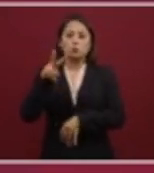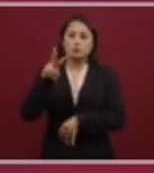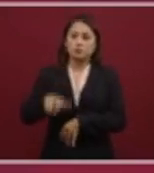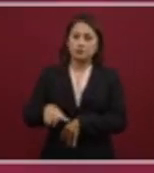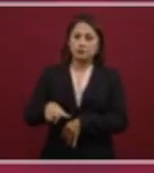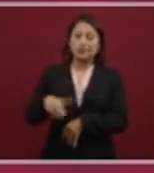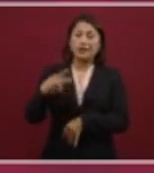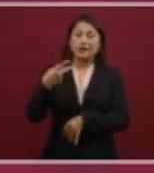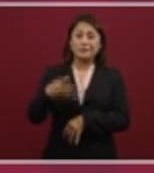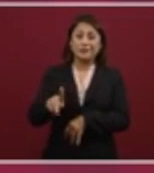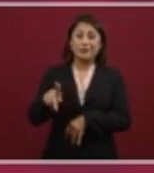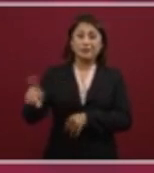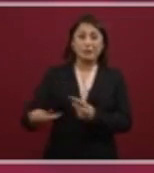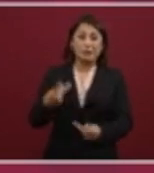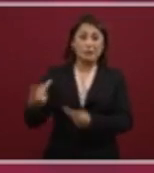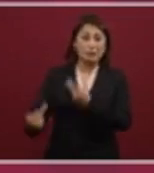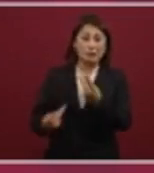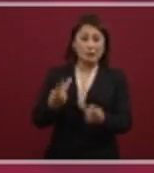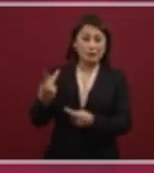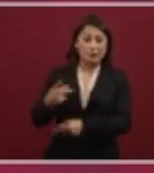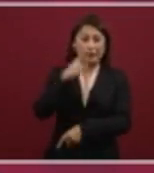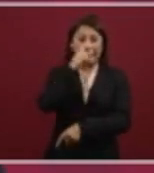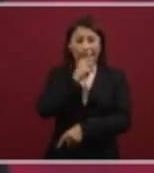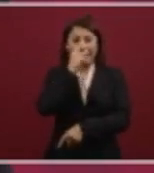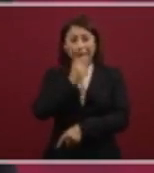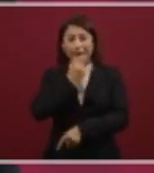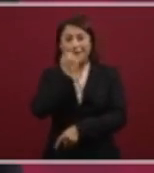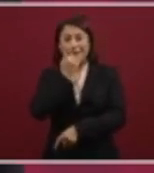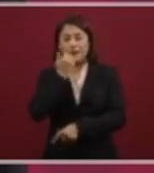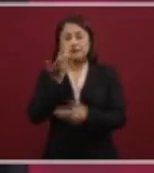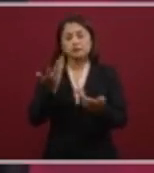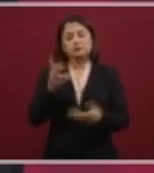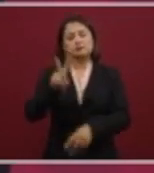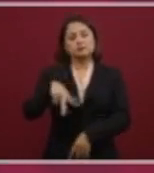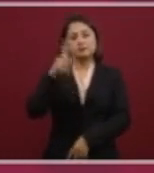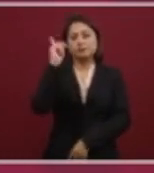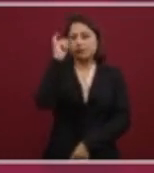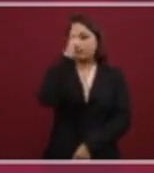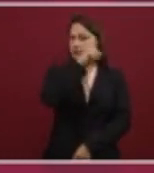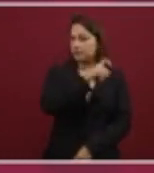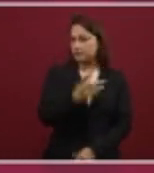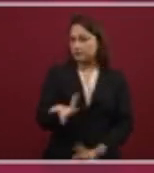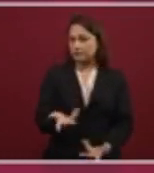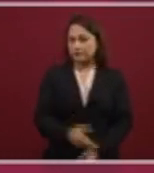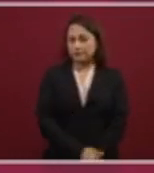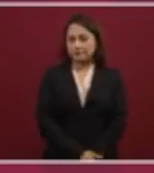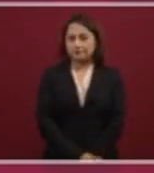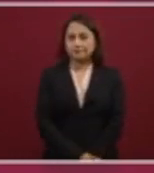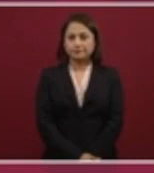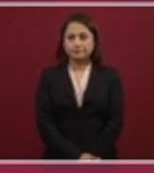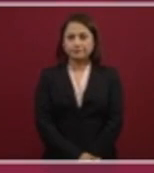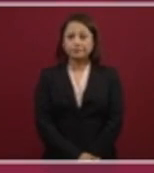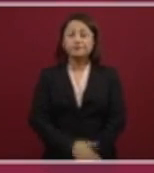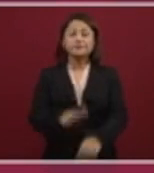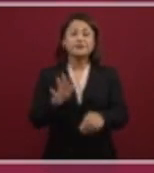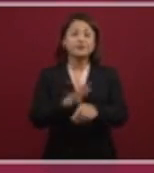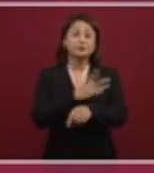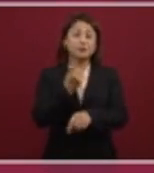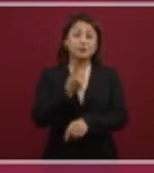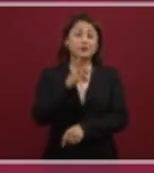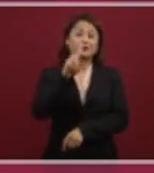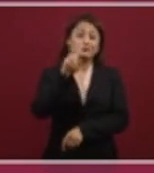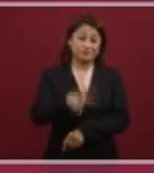Es que de veras, si me dedicara a